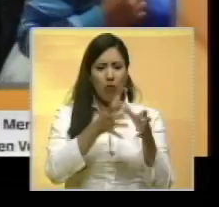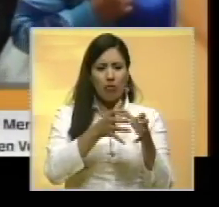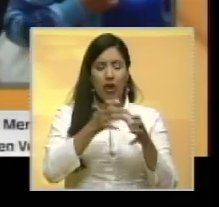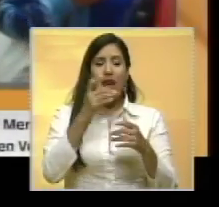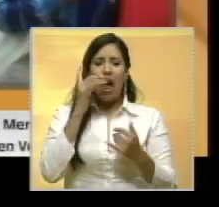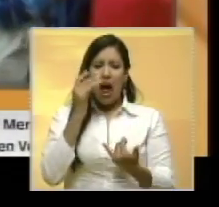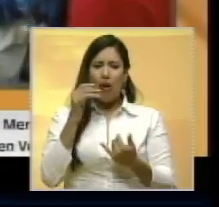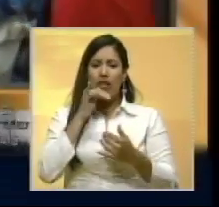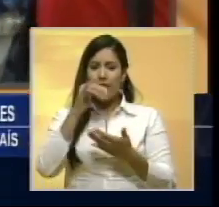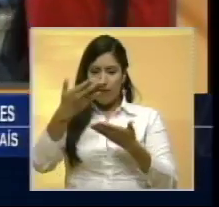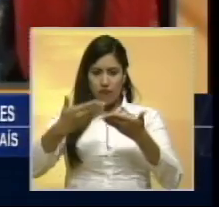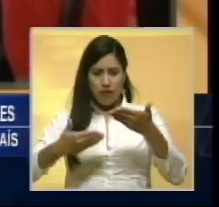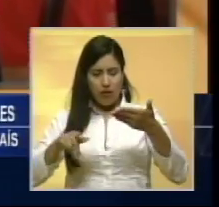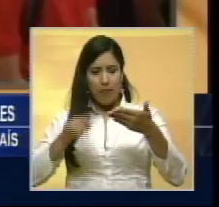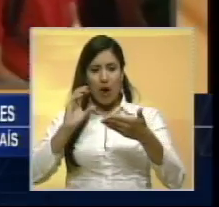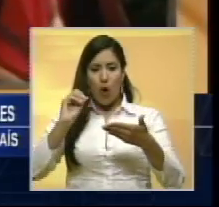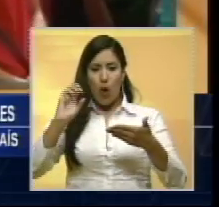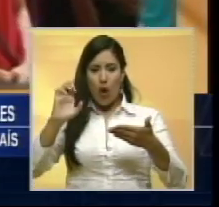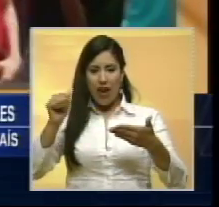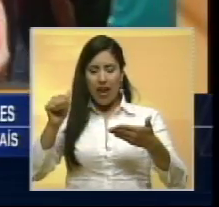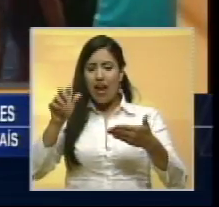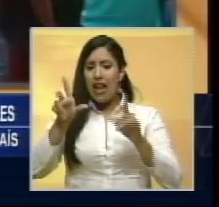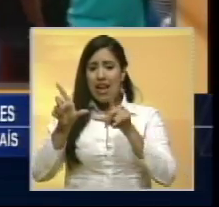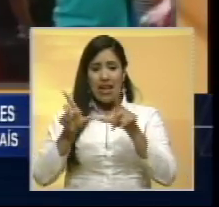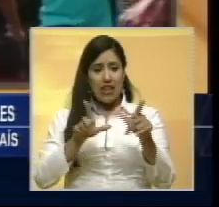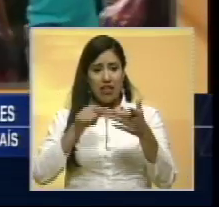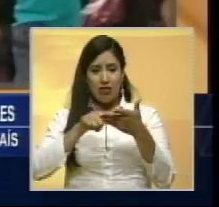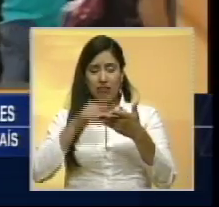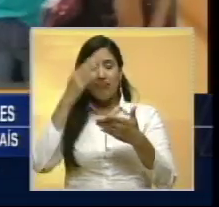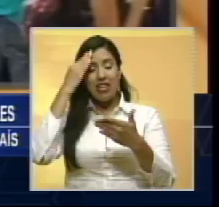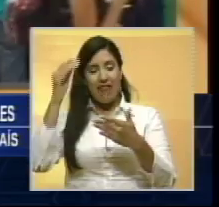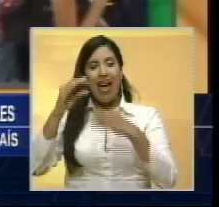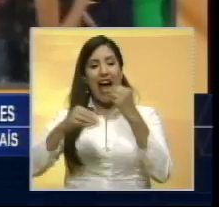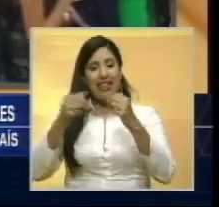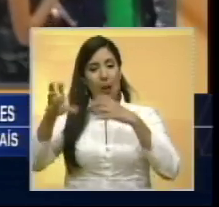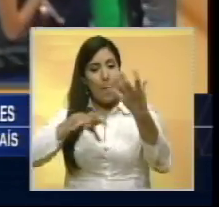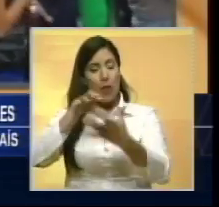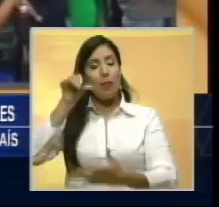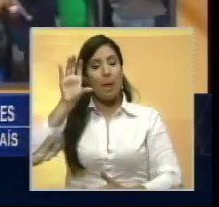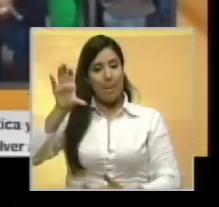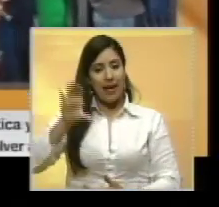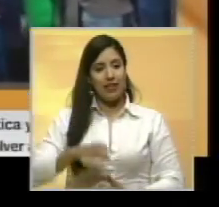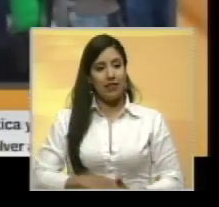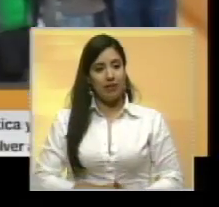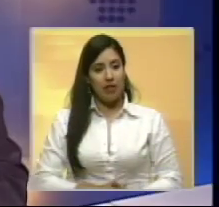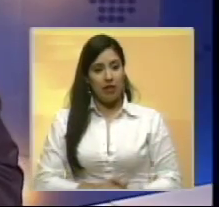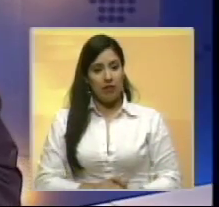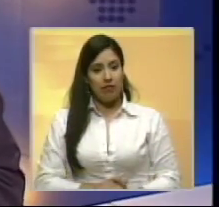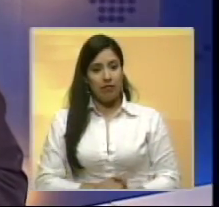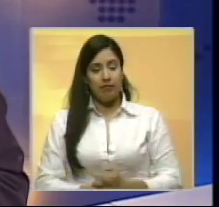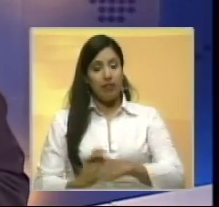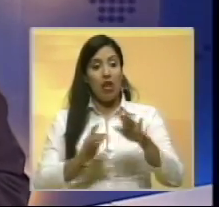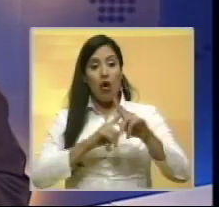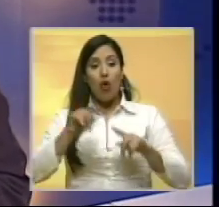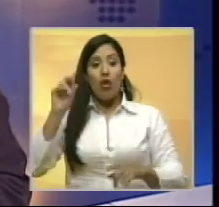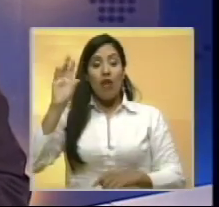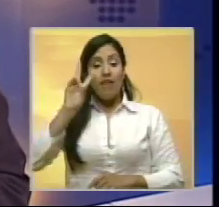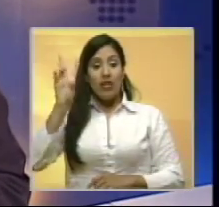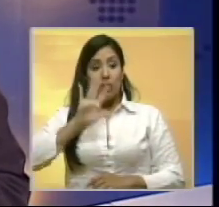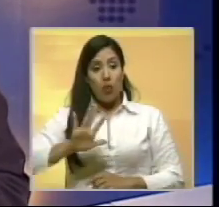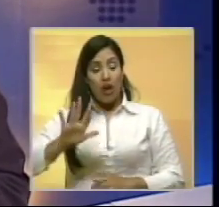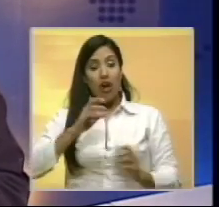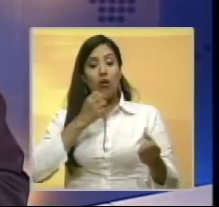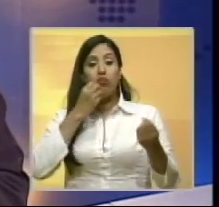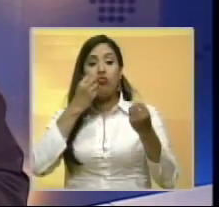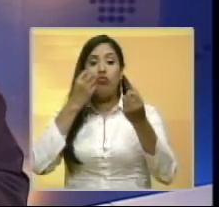Aseguró que los informes realizados por la OEA están basados en hechos concretos que se viven en el país. Venezuela comunicó al